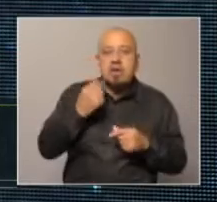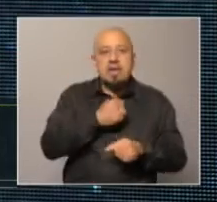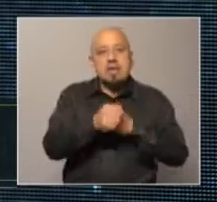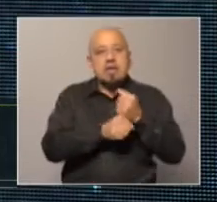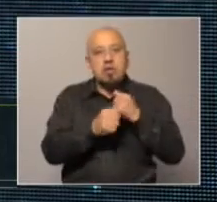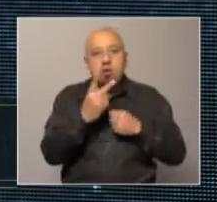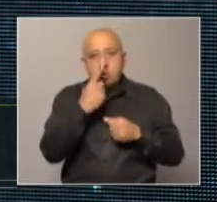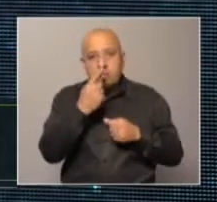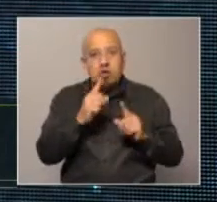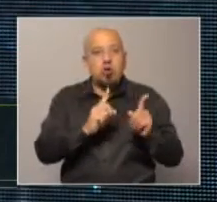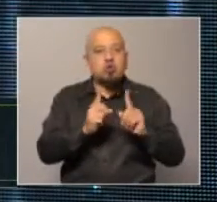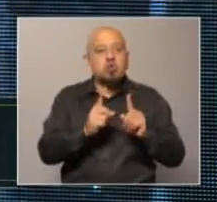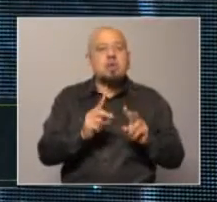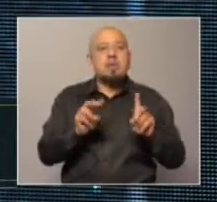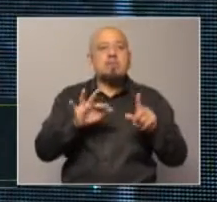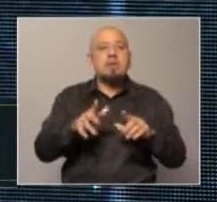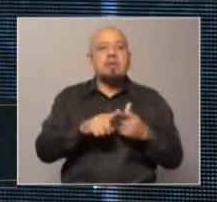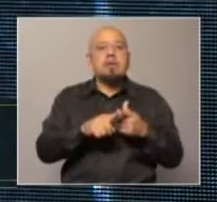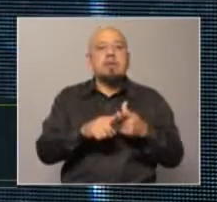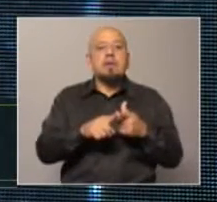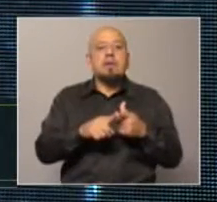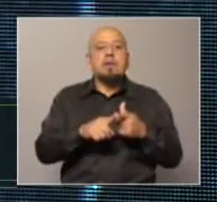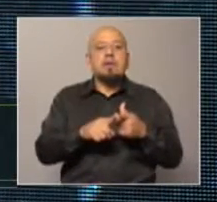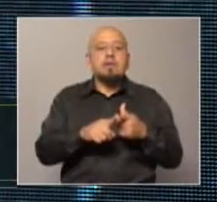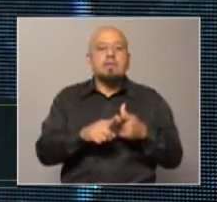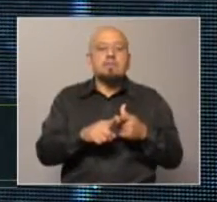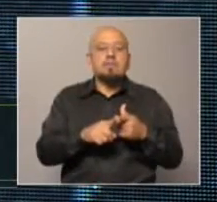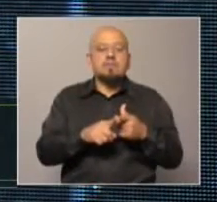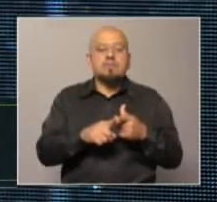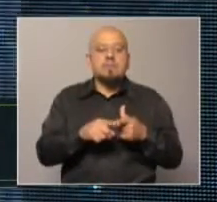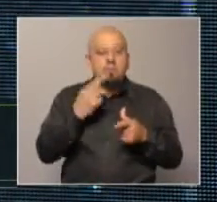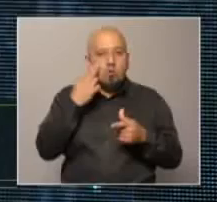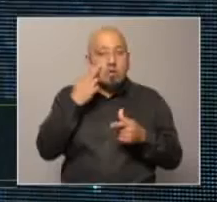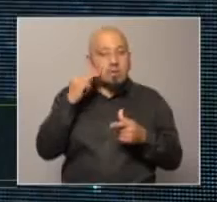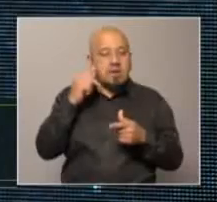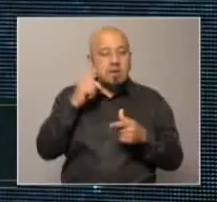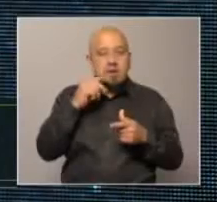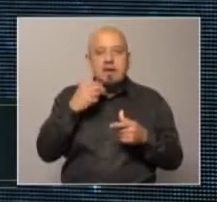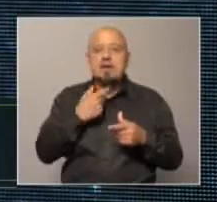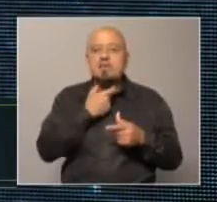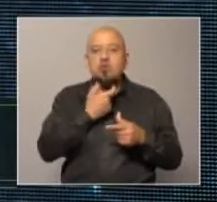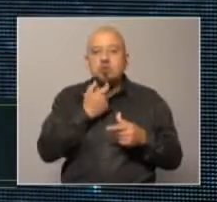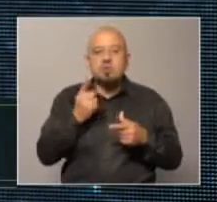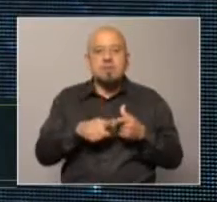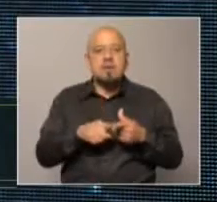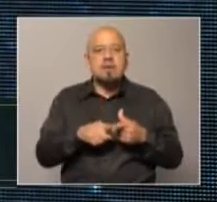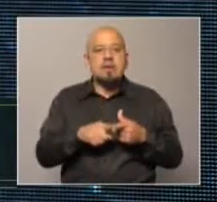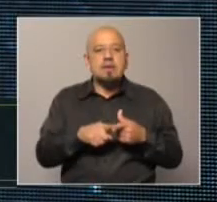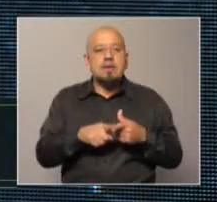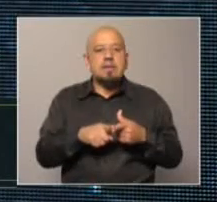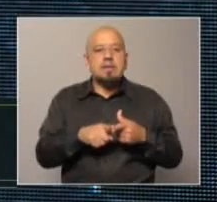2011 se penalizó la tentativa de hurto. Tenés un pequeño problema con el micro, así que... Decía que para